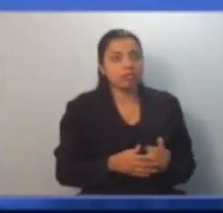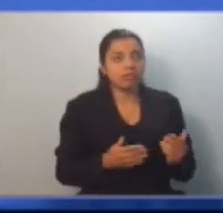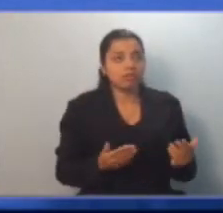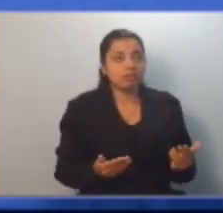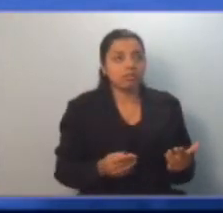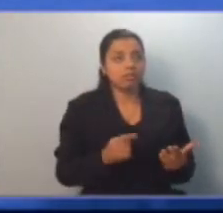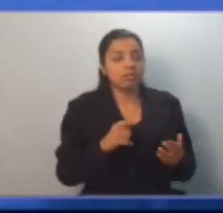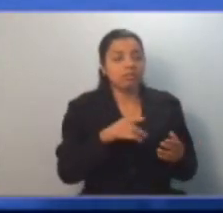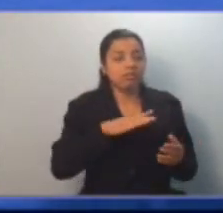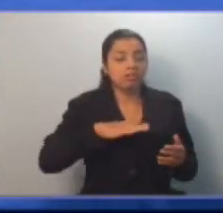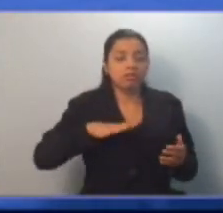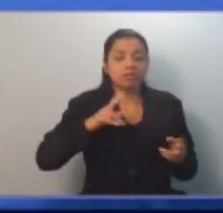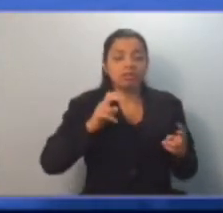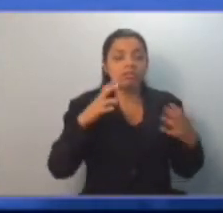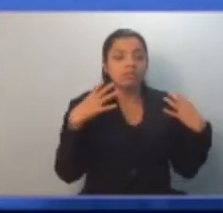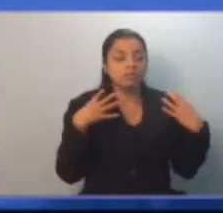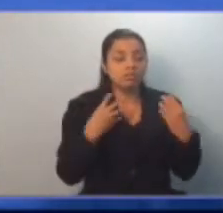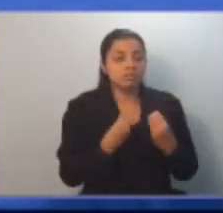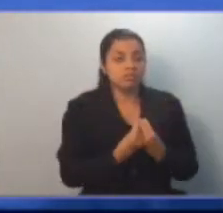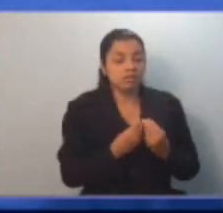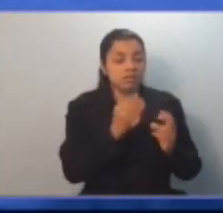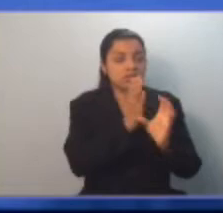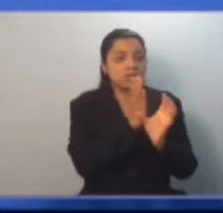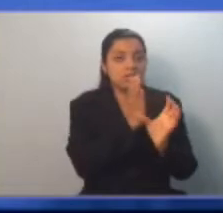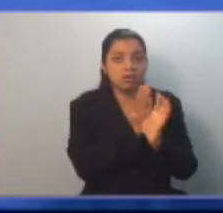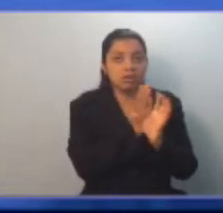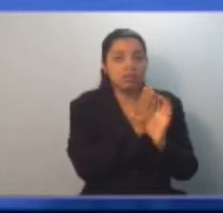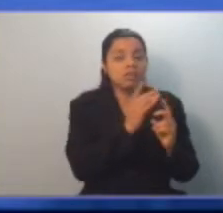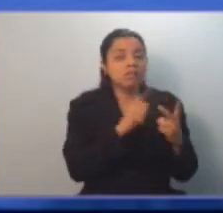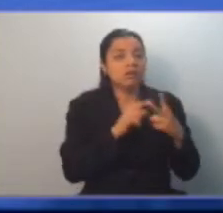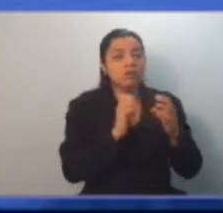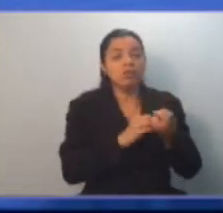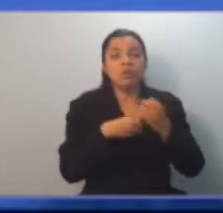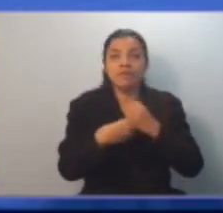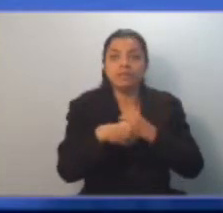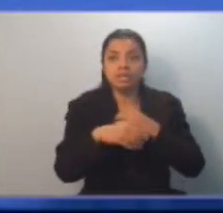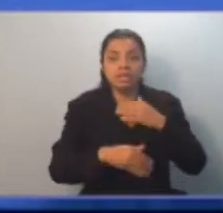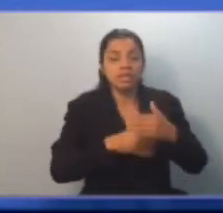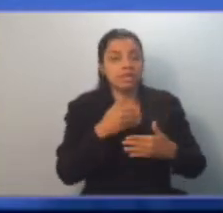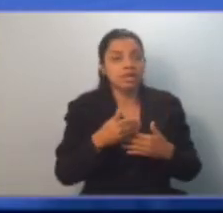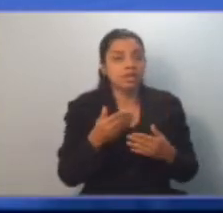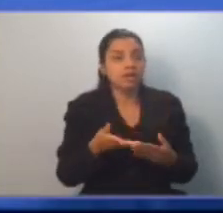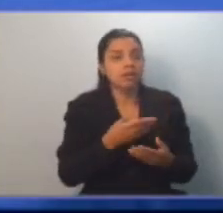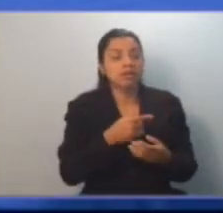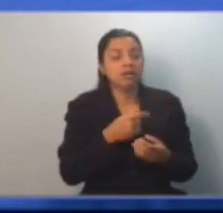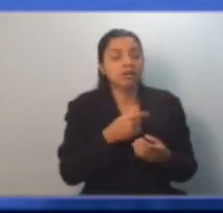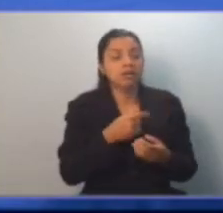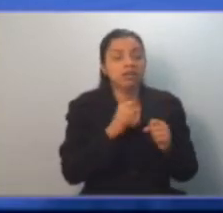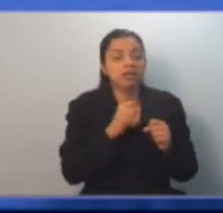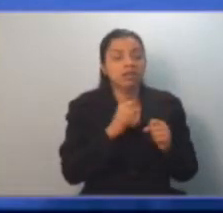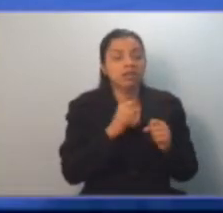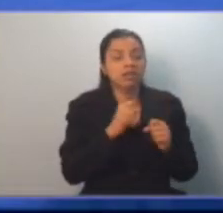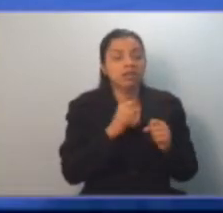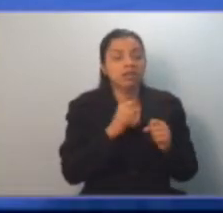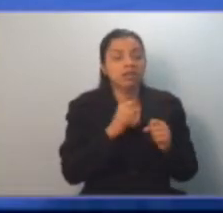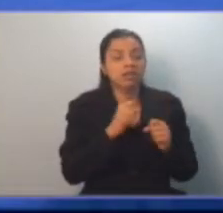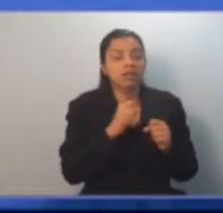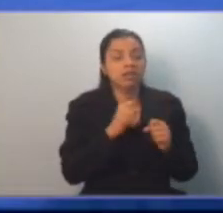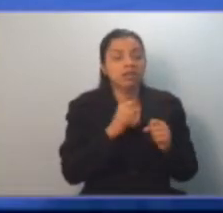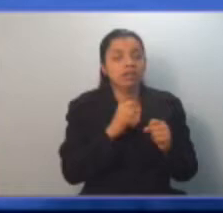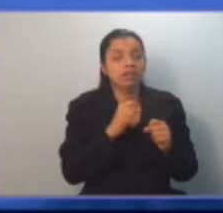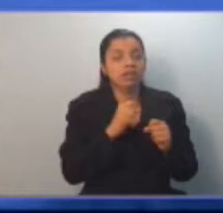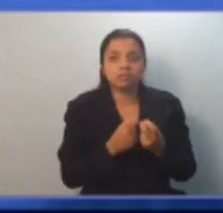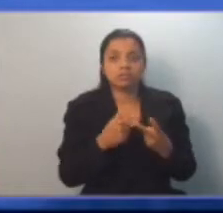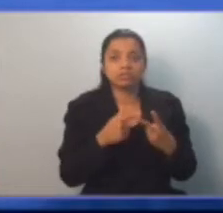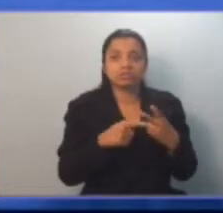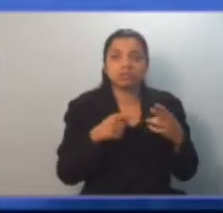Un centro de atención psicosocial permanente, un departamento de prueba y libertad asistida que tendría que ser el que coordine y apoye, un departamento